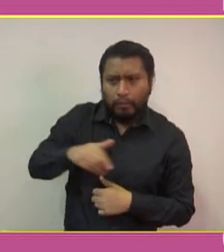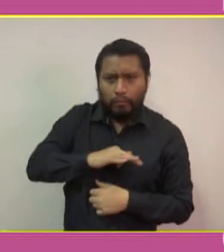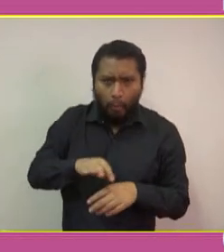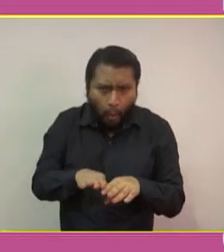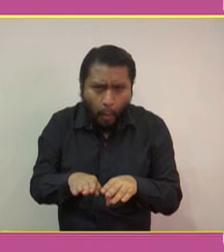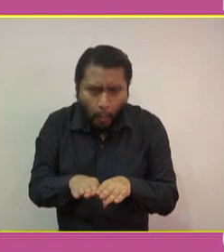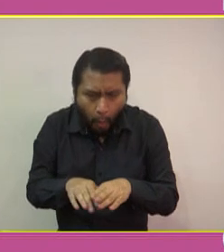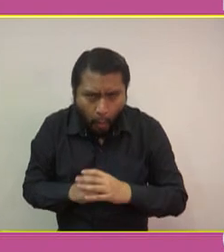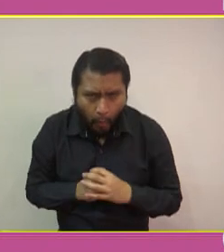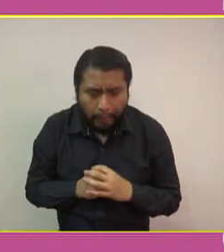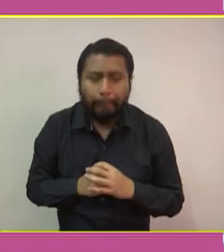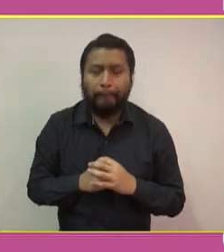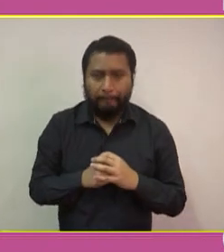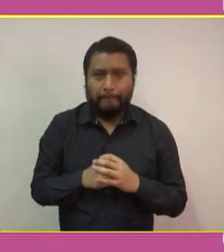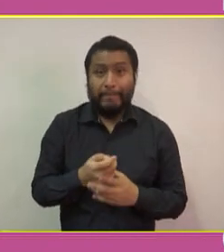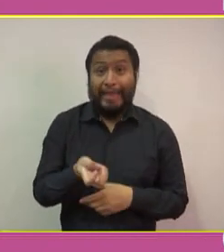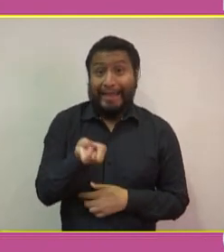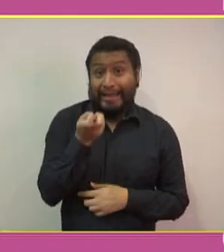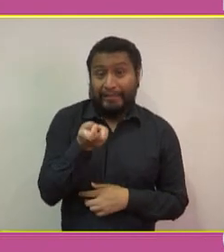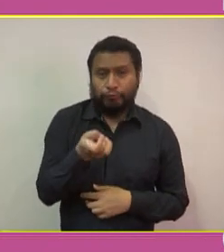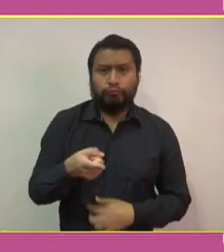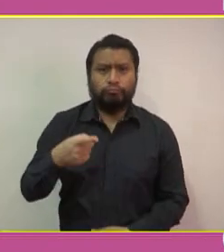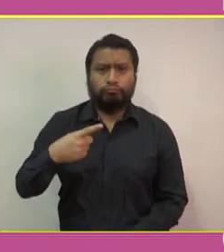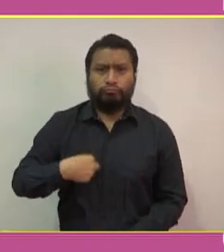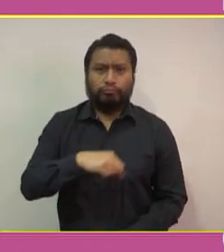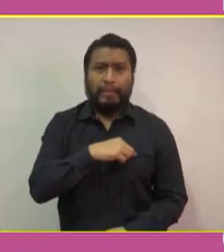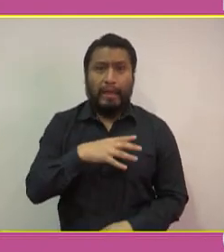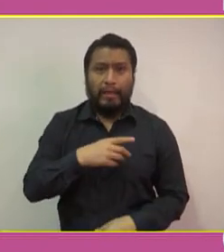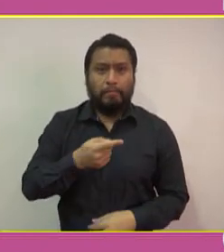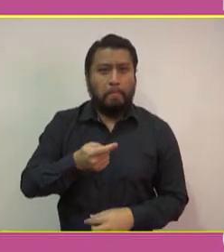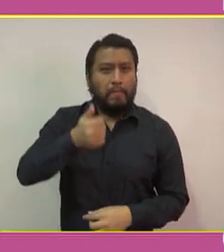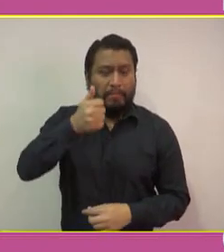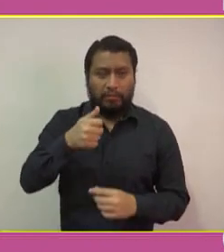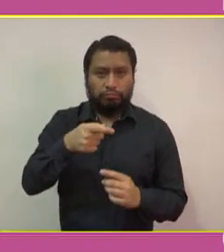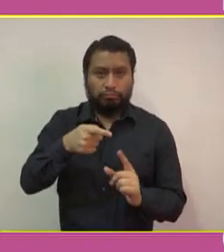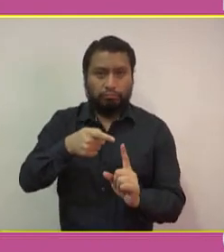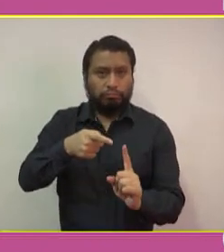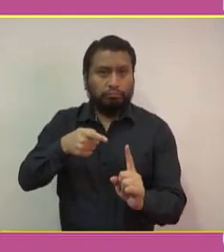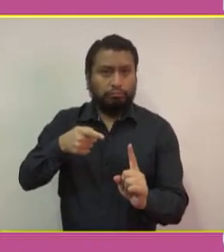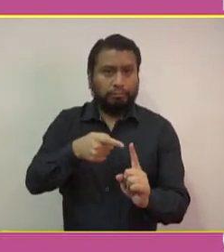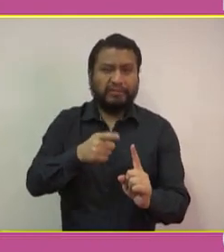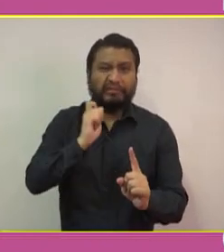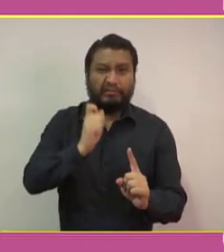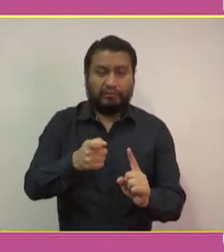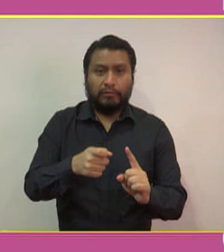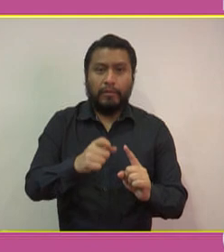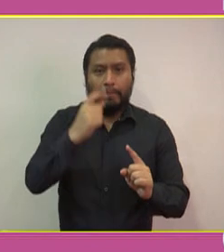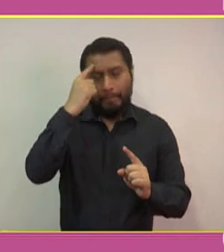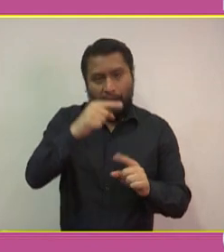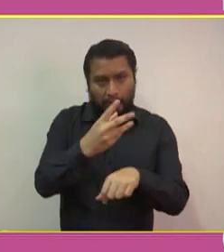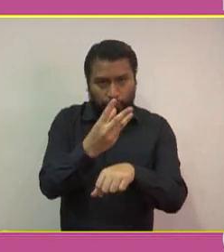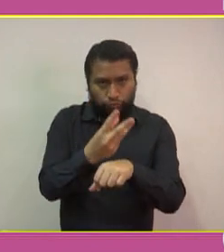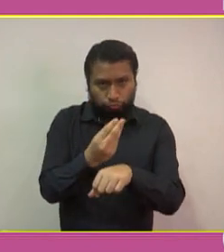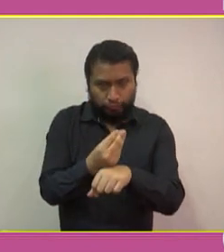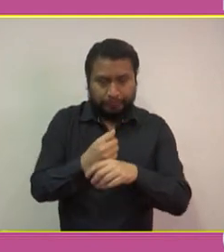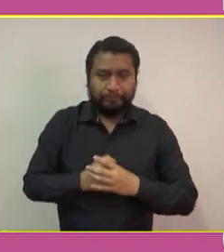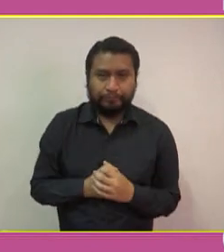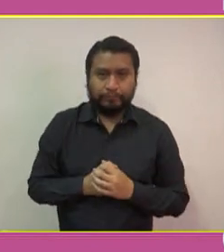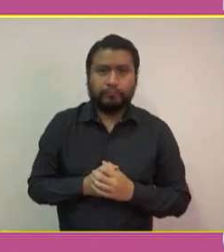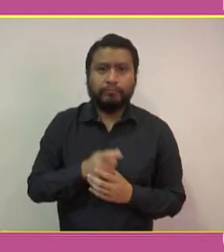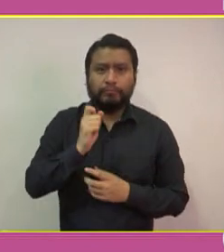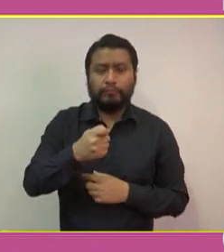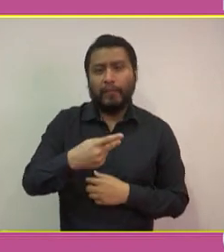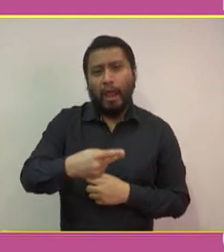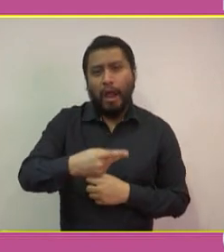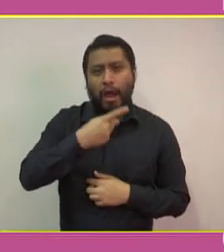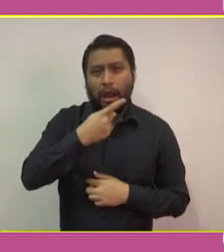de esto, llegamos a nuestro primer punto nuestro primer elemento del sistema solución, el cual es un